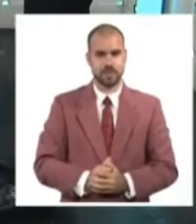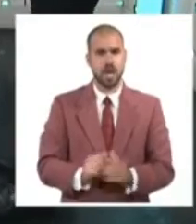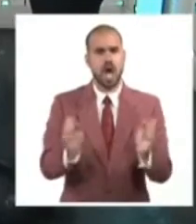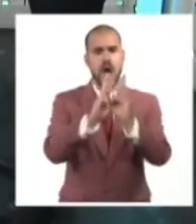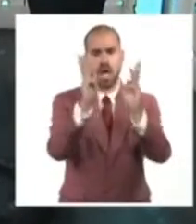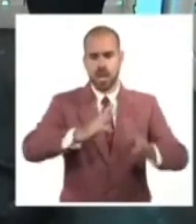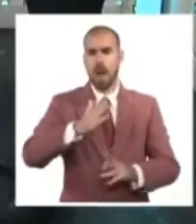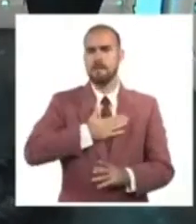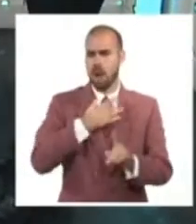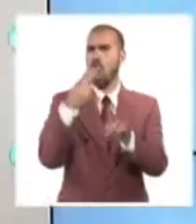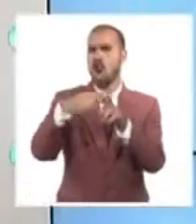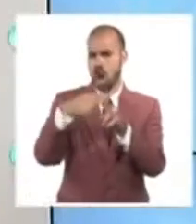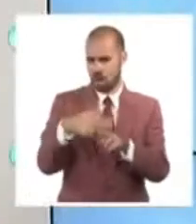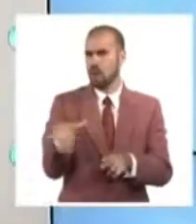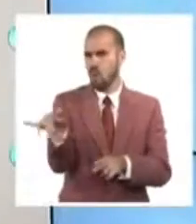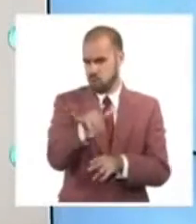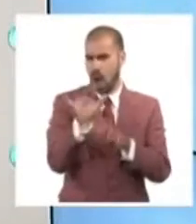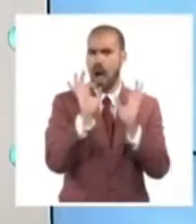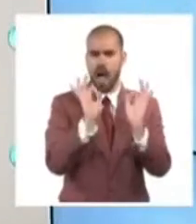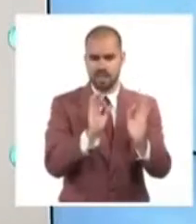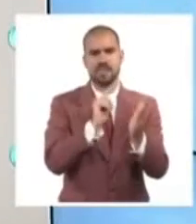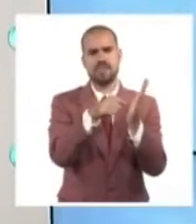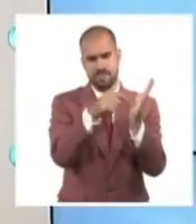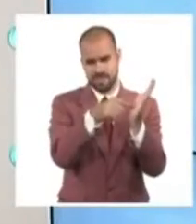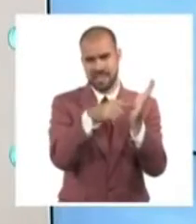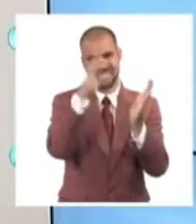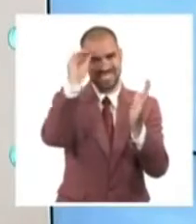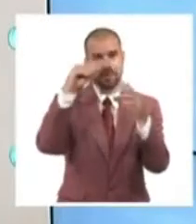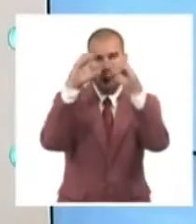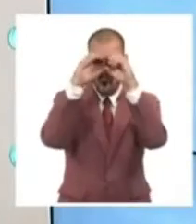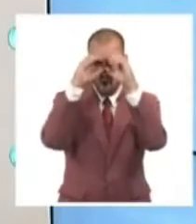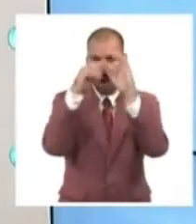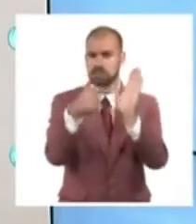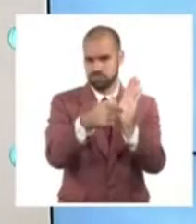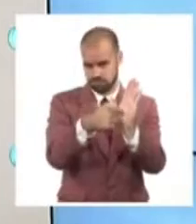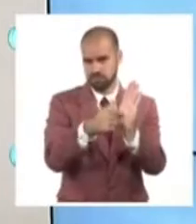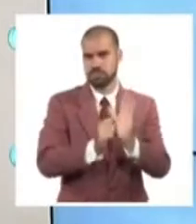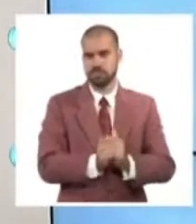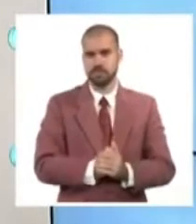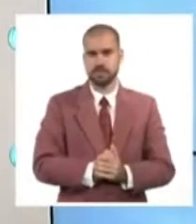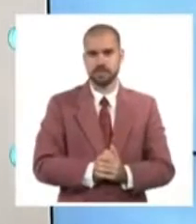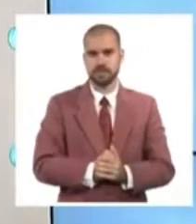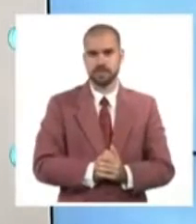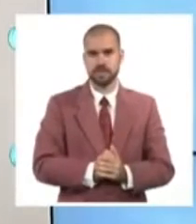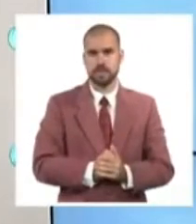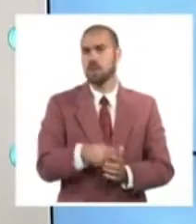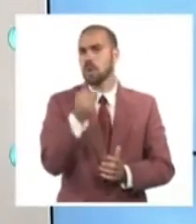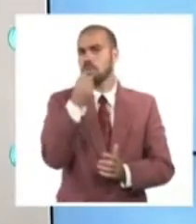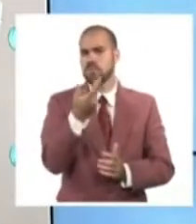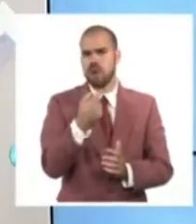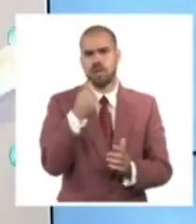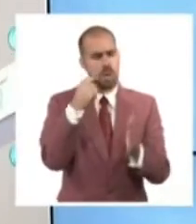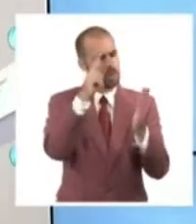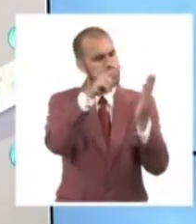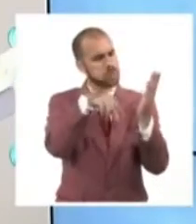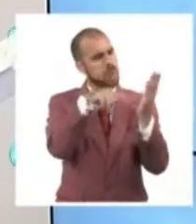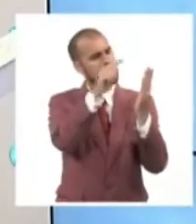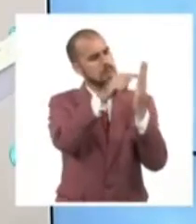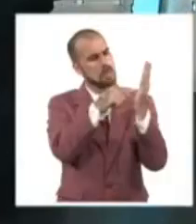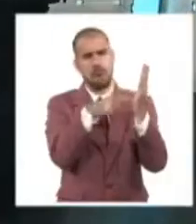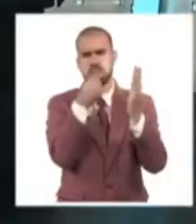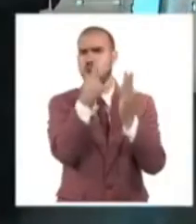propia, tiene su perfil en Google propio, que puede ser localizado sus artículos con fácil descarga,